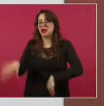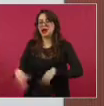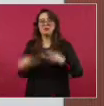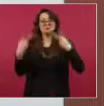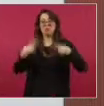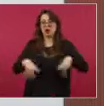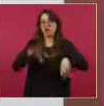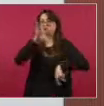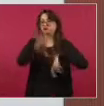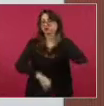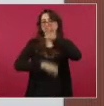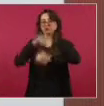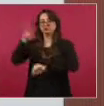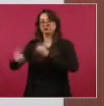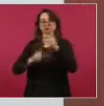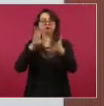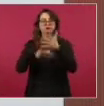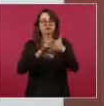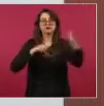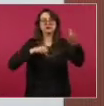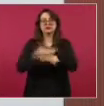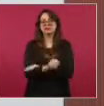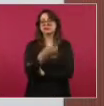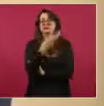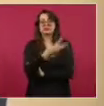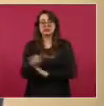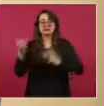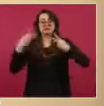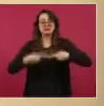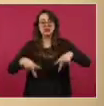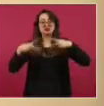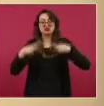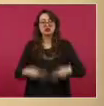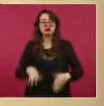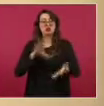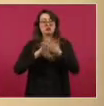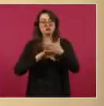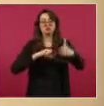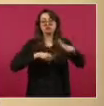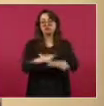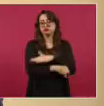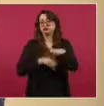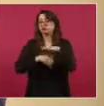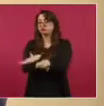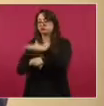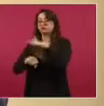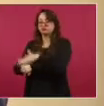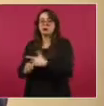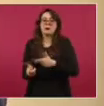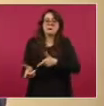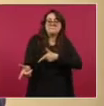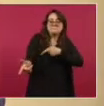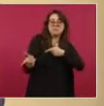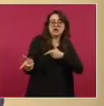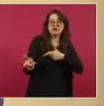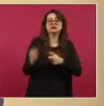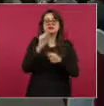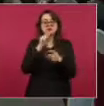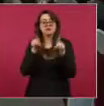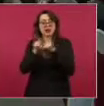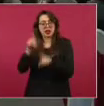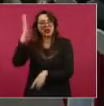son detenidos alrededor de 300 trabajadores y un periodista asegura que el número de